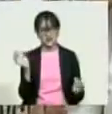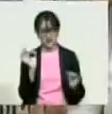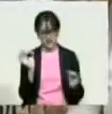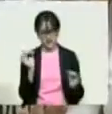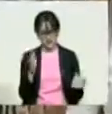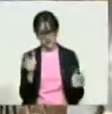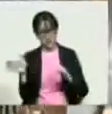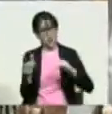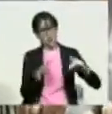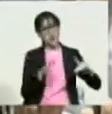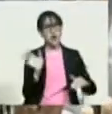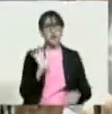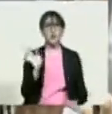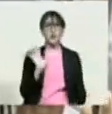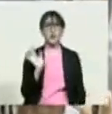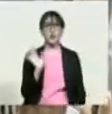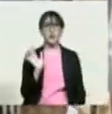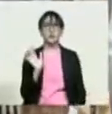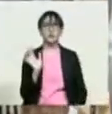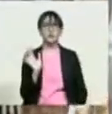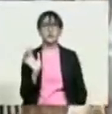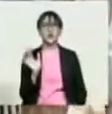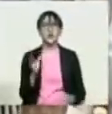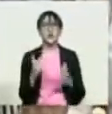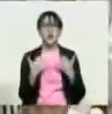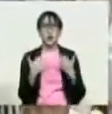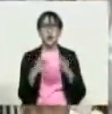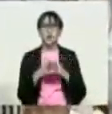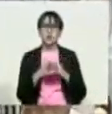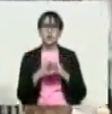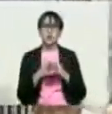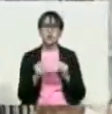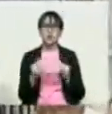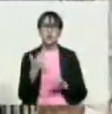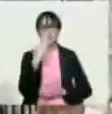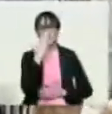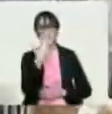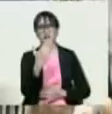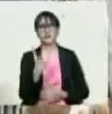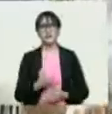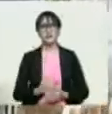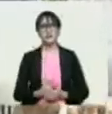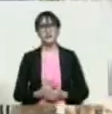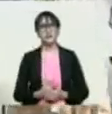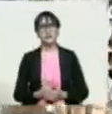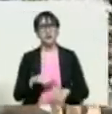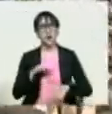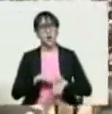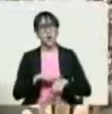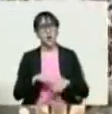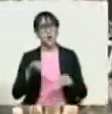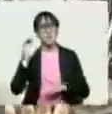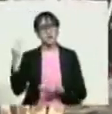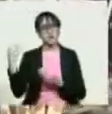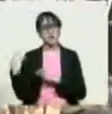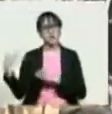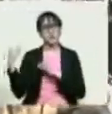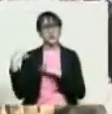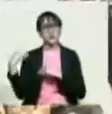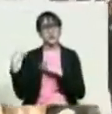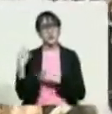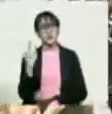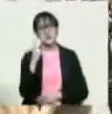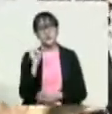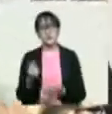eche a un lado ni se eche atrás que todos demos el paso al frente en esta hora en que la patria nos llama que el